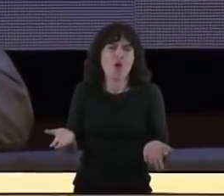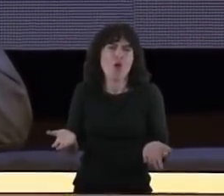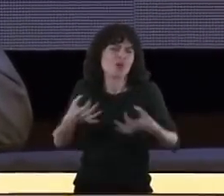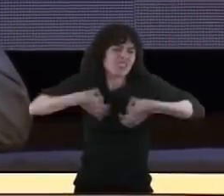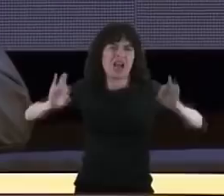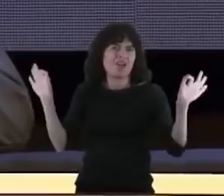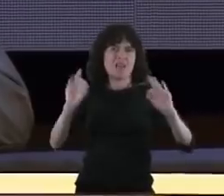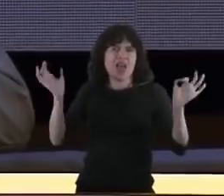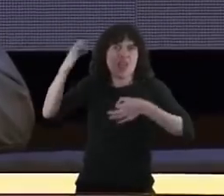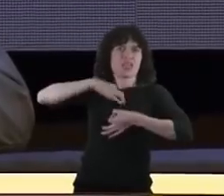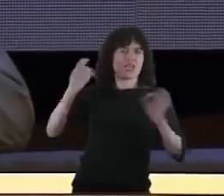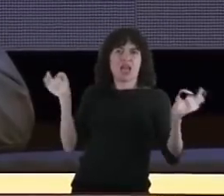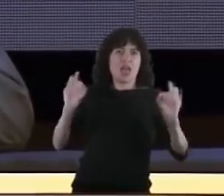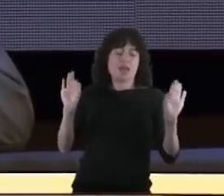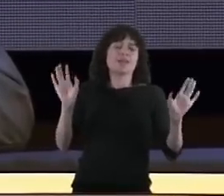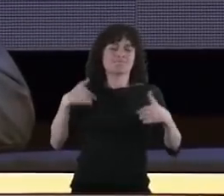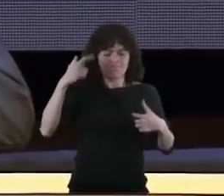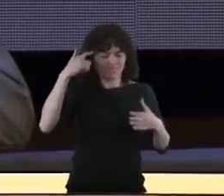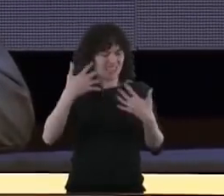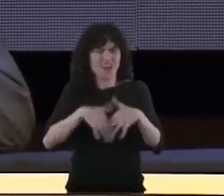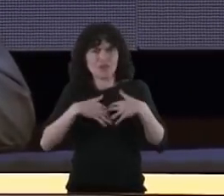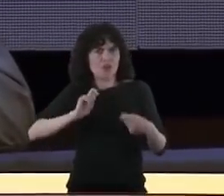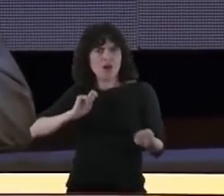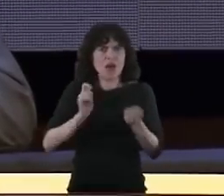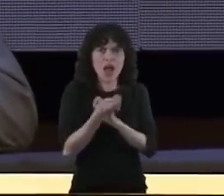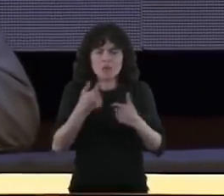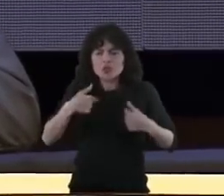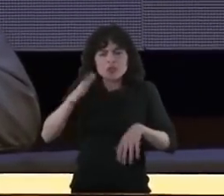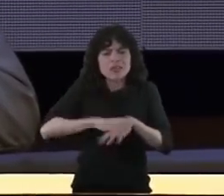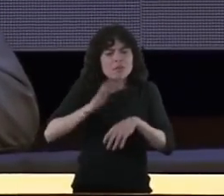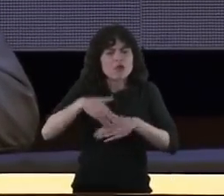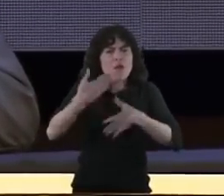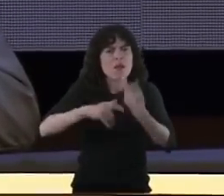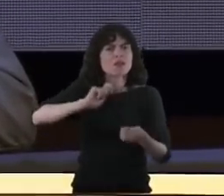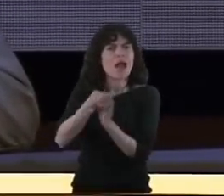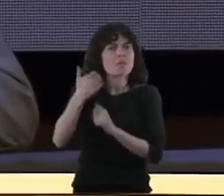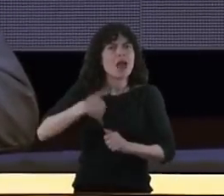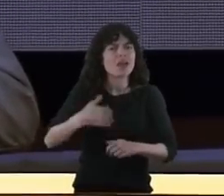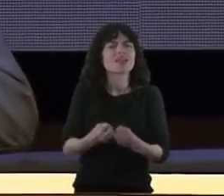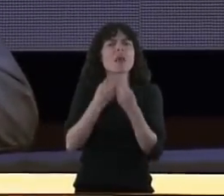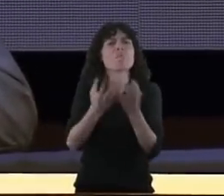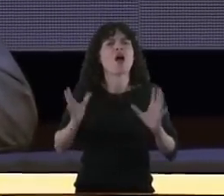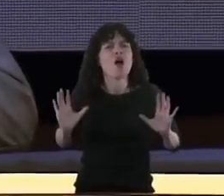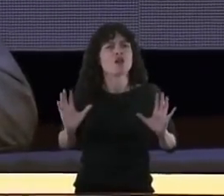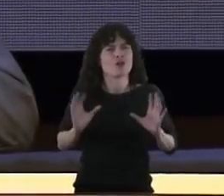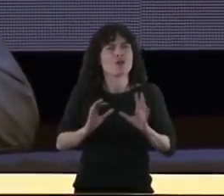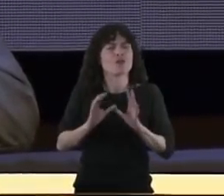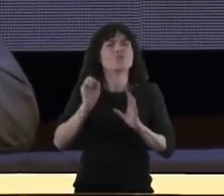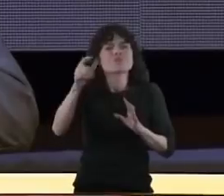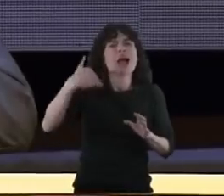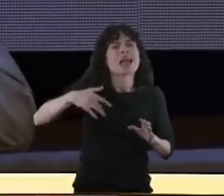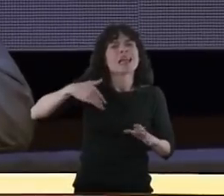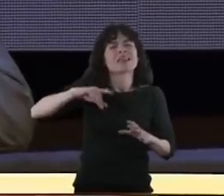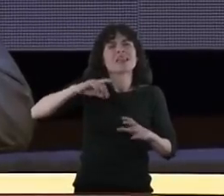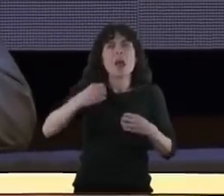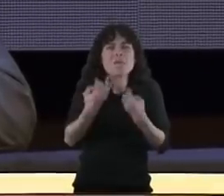Que eso nos obligue a construir un mejor país, un país más